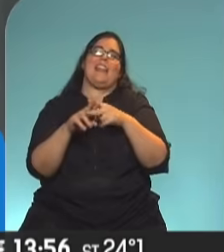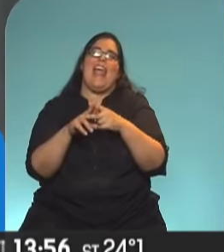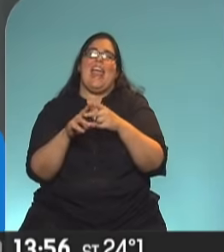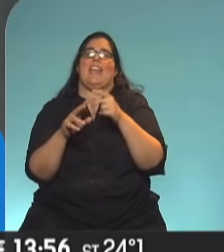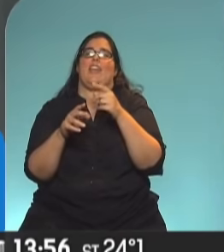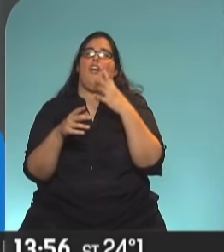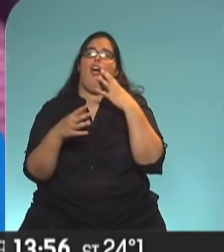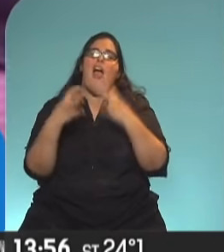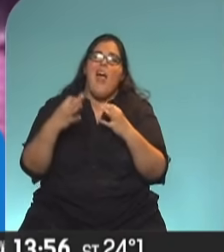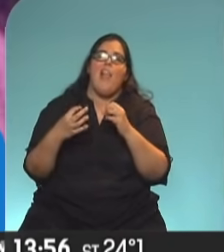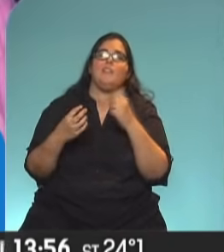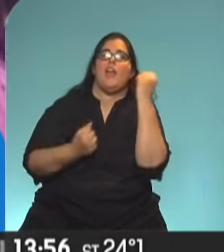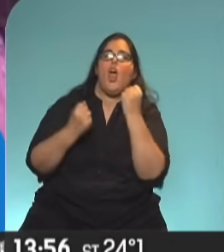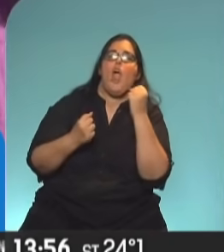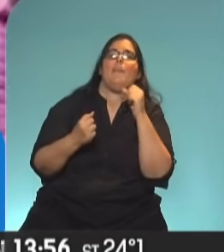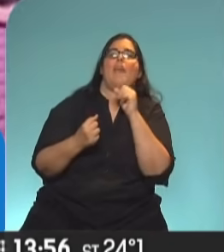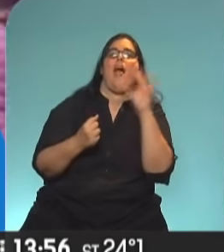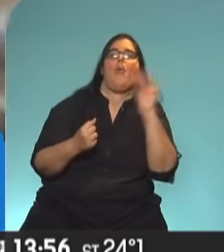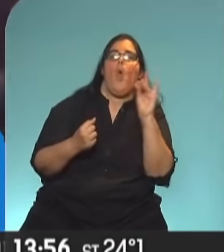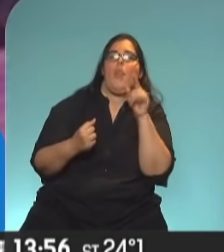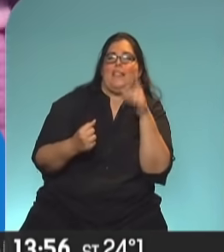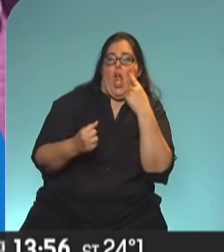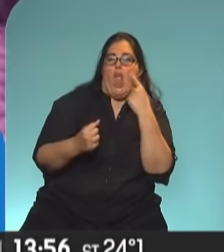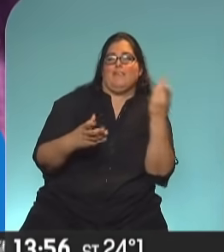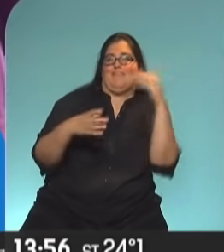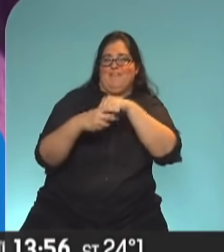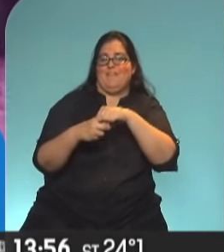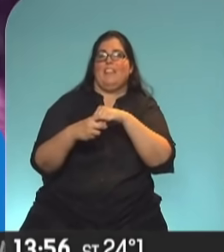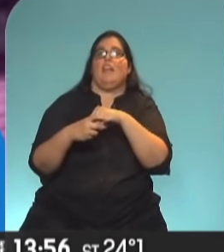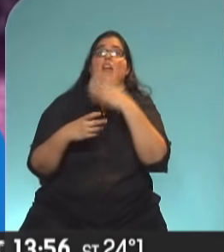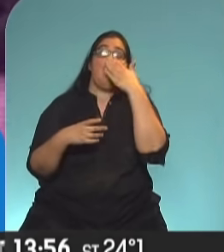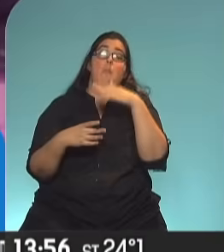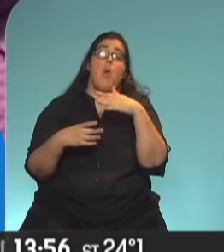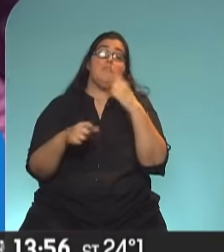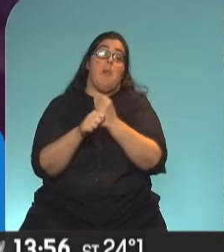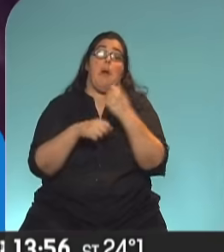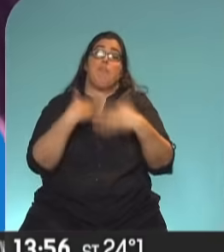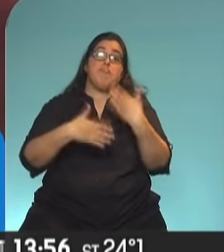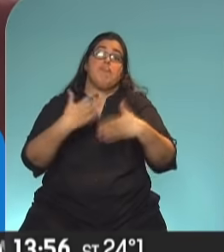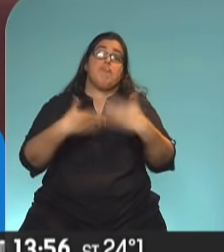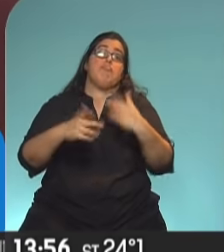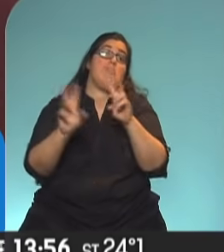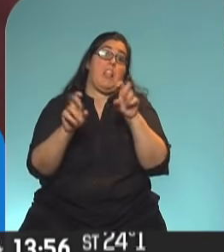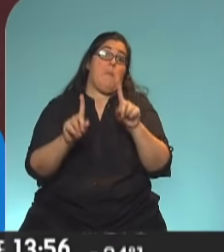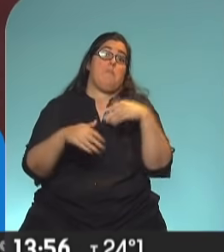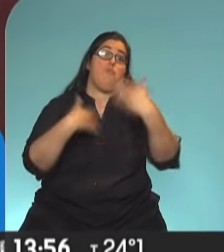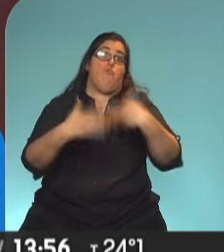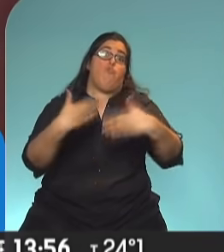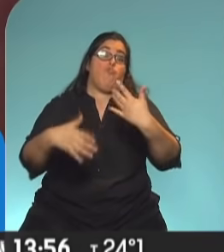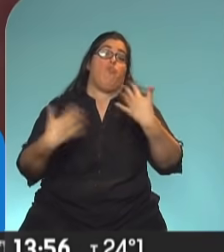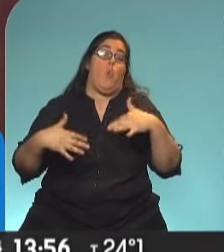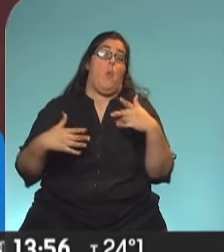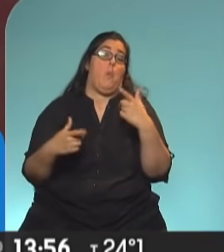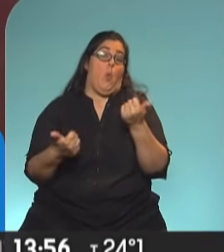los estudios que tenía sobre la economía boliviana. Después desarrolló eso en la práctica y vaya si le dio fue